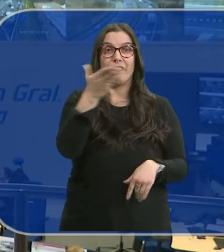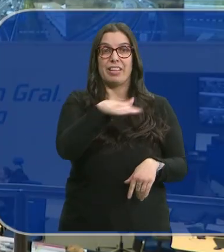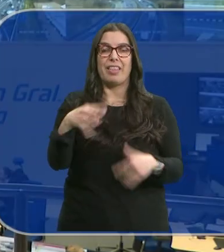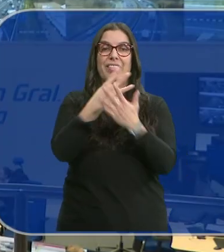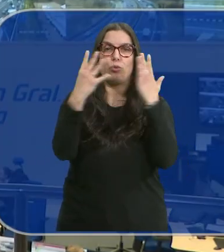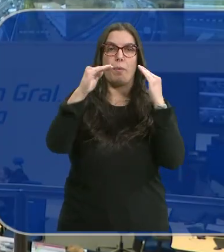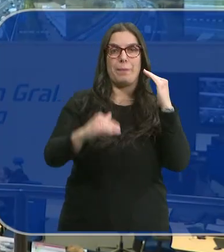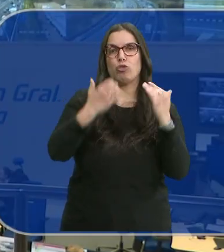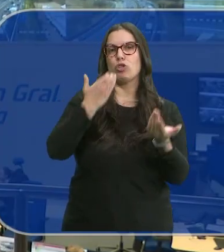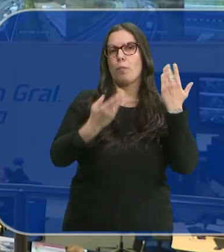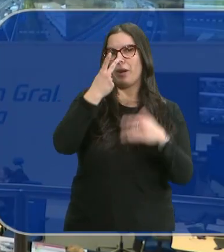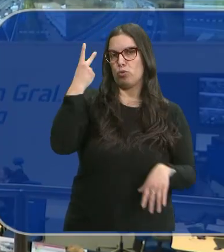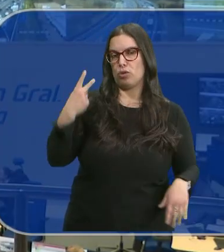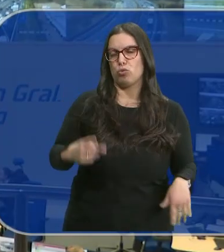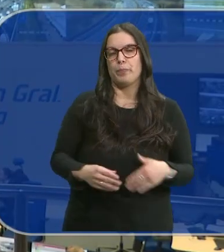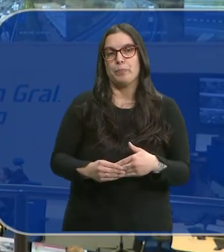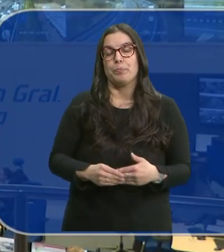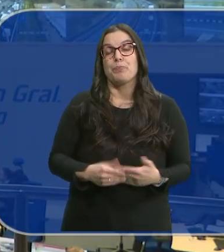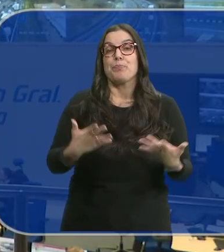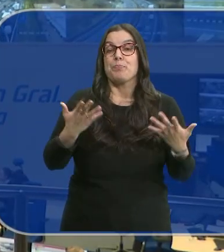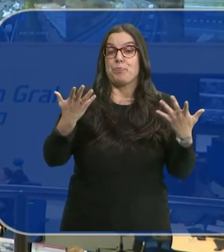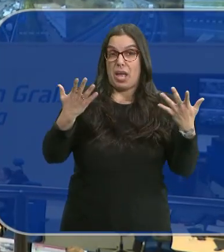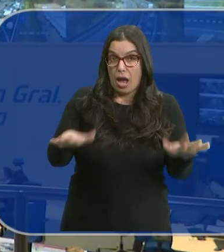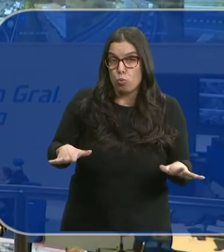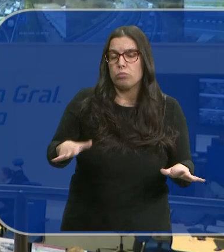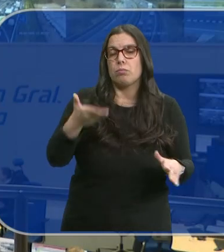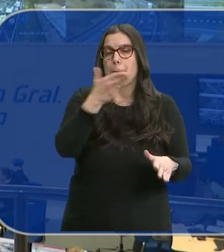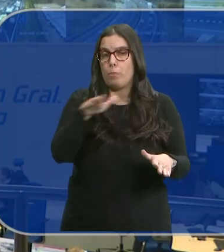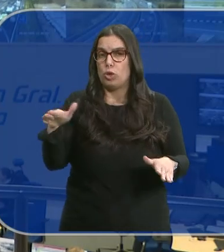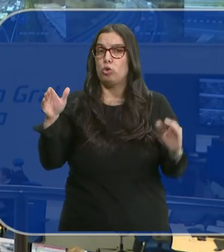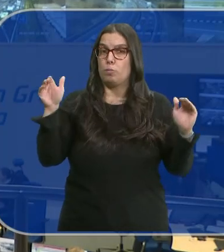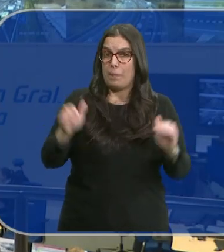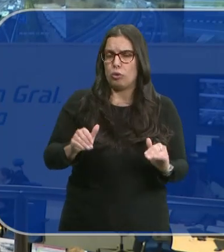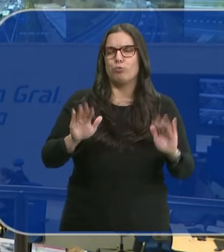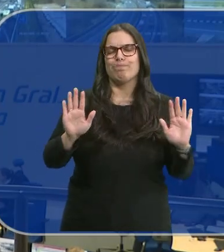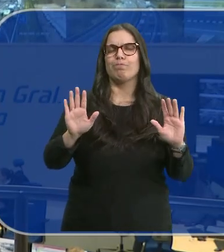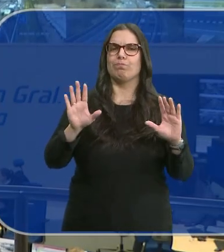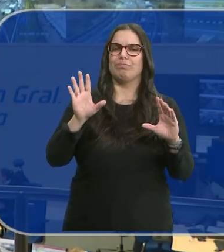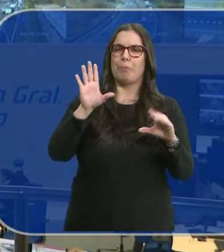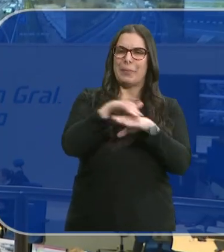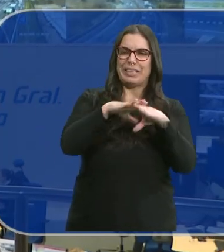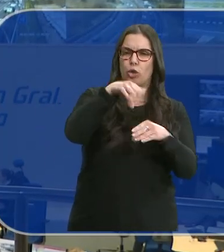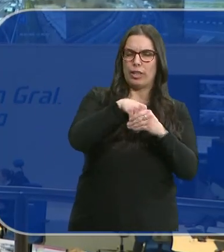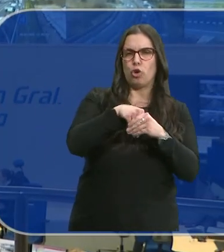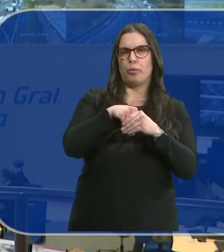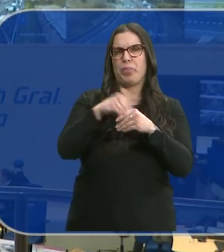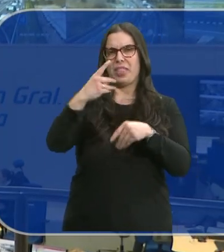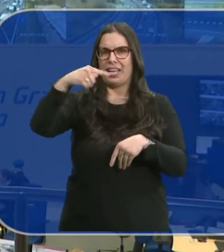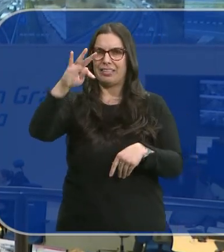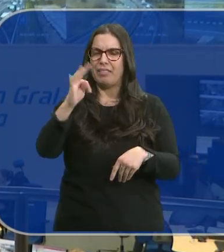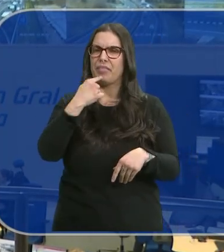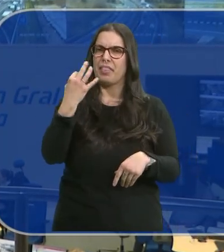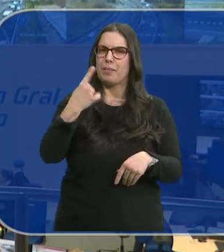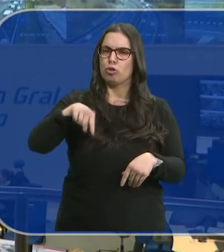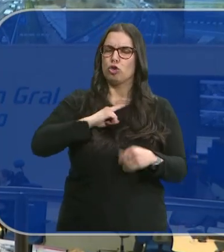en el año 2024. A pesar de este descenso en las cifras, desde Interior y la DGT insisten, hace falta más